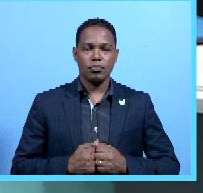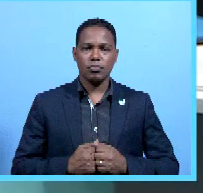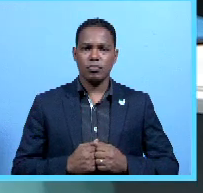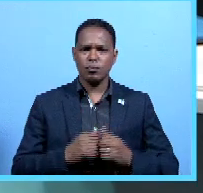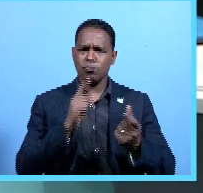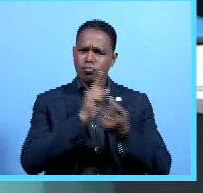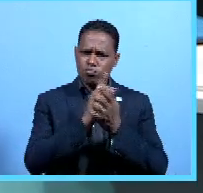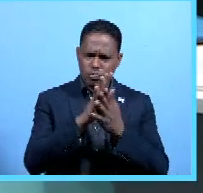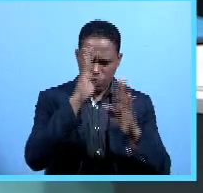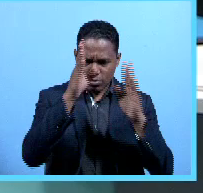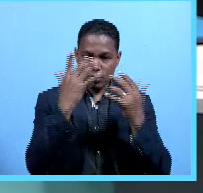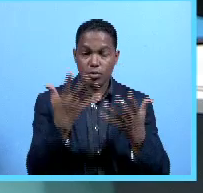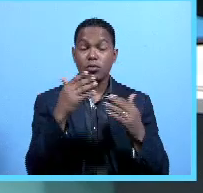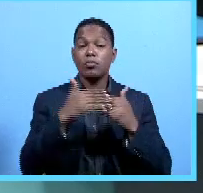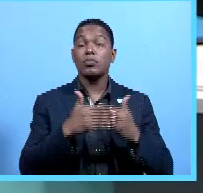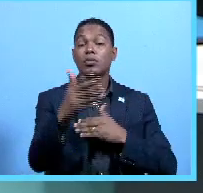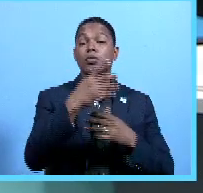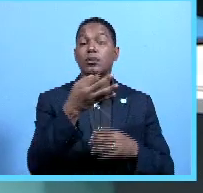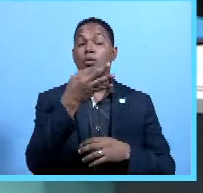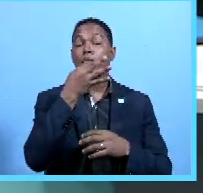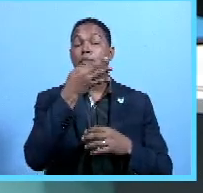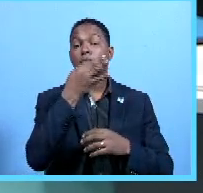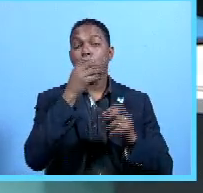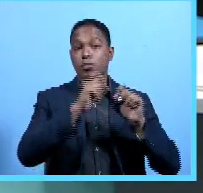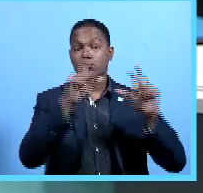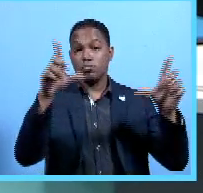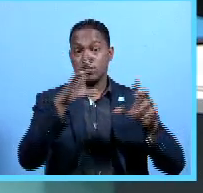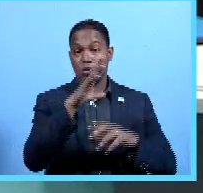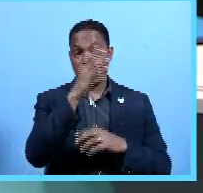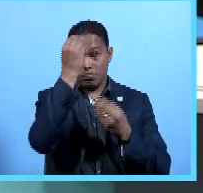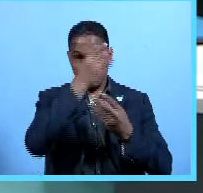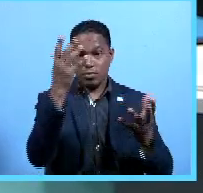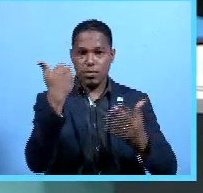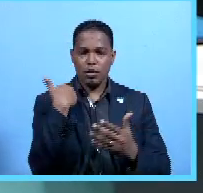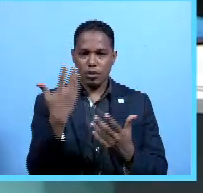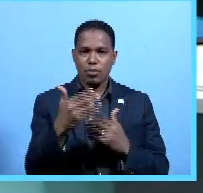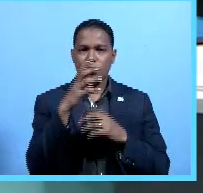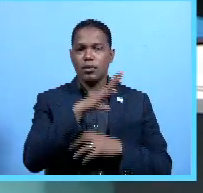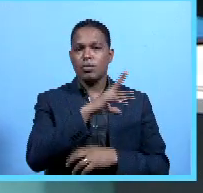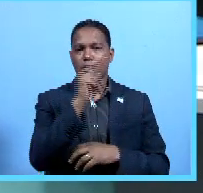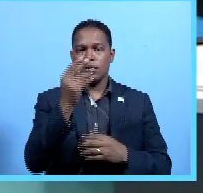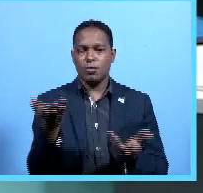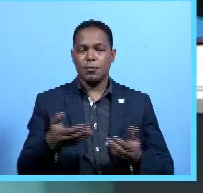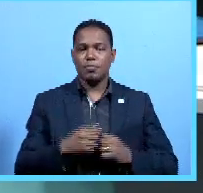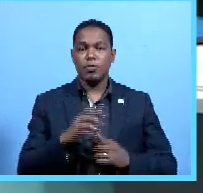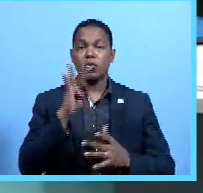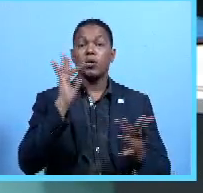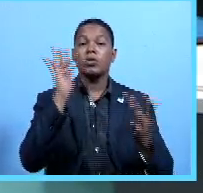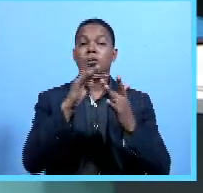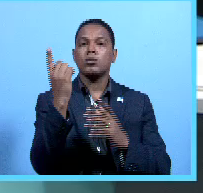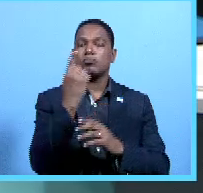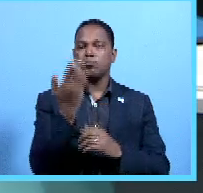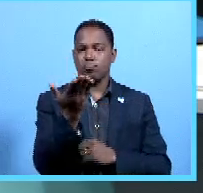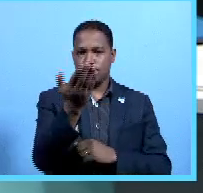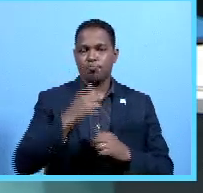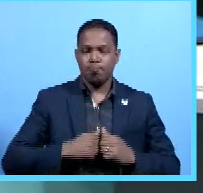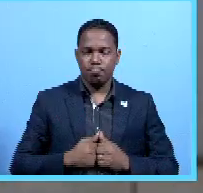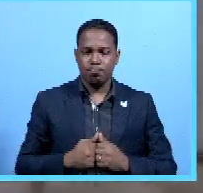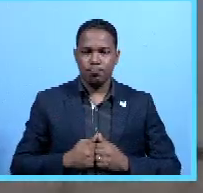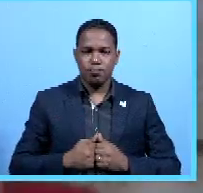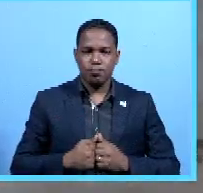Un gusto saludarlos a esta hora con un adelanto de lo que tendremos en nuestras próximas emisiones informativas de Central de Noticias, donde el 4 siempre